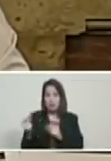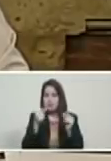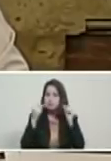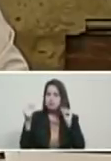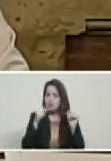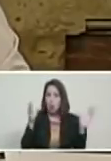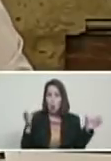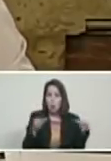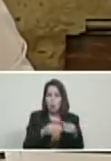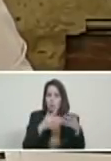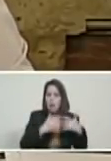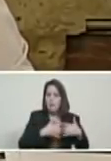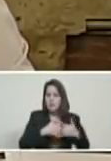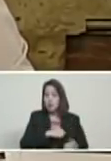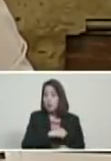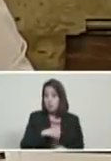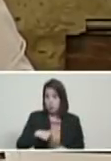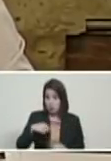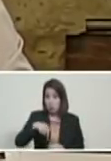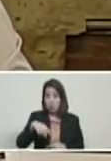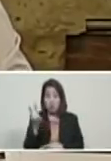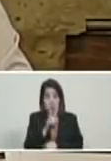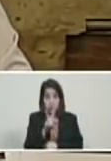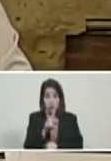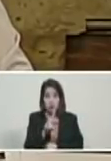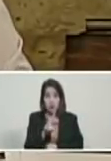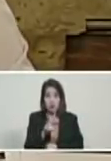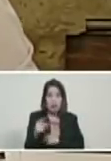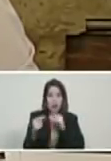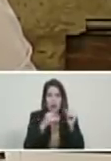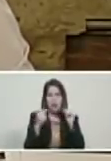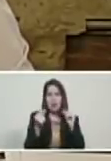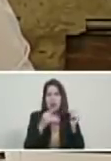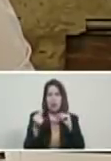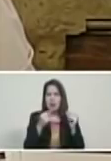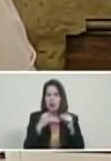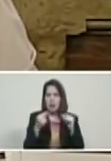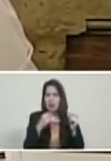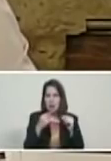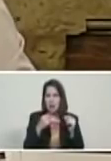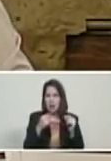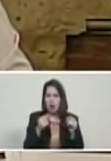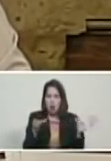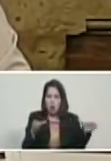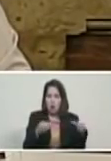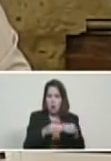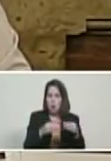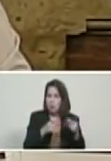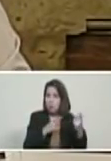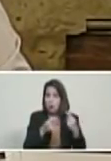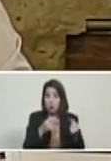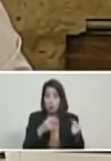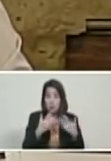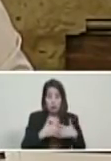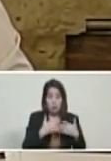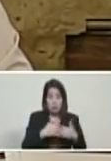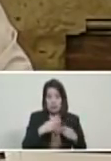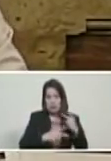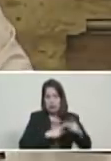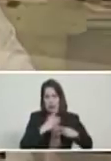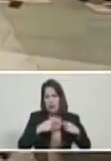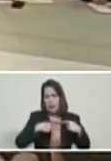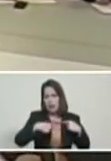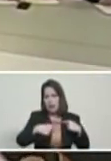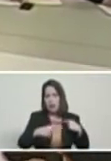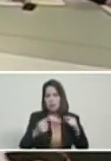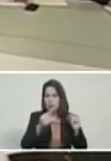grupo de empresarios privados venezolanos. El gabinete económico, los gobernadores hablan con los empresarios todos los días,